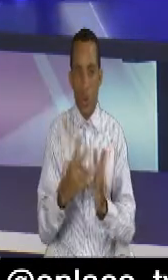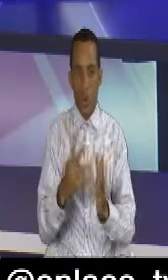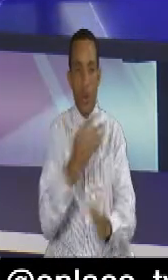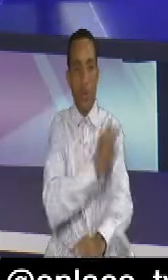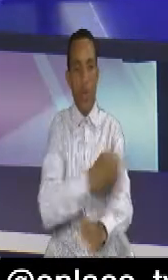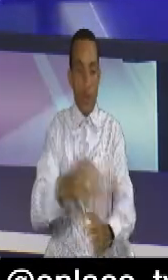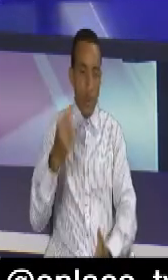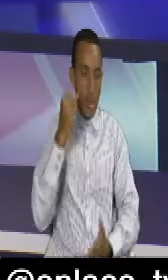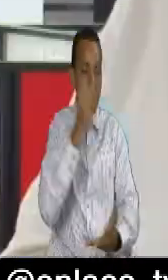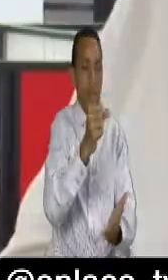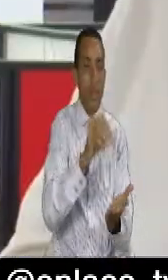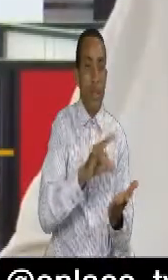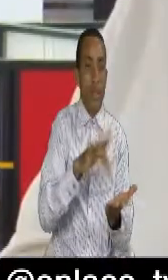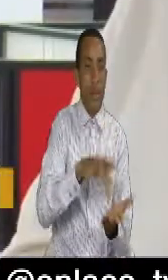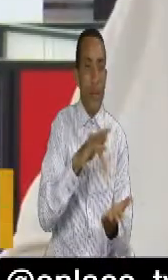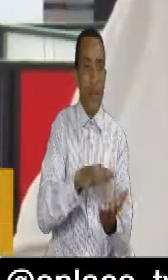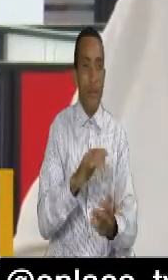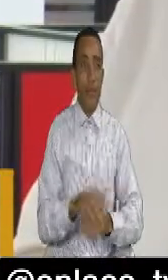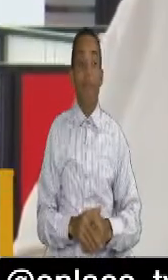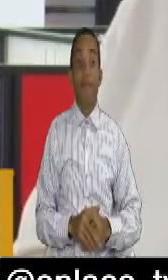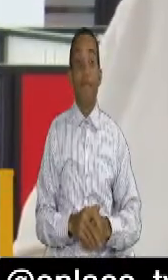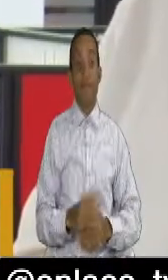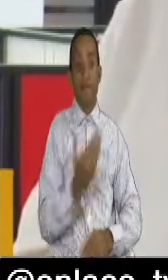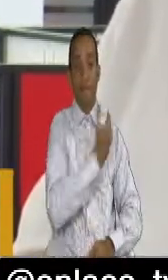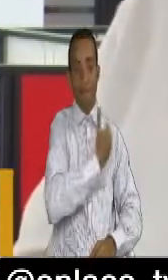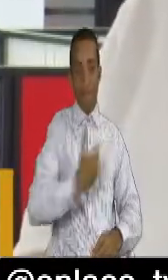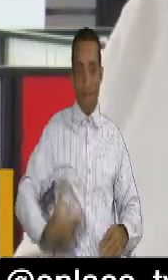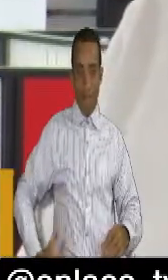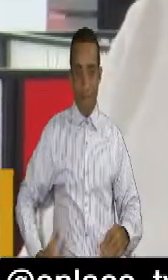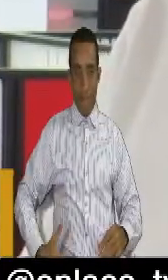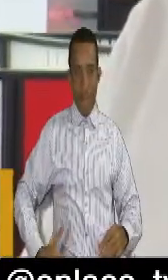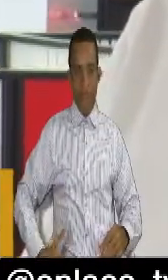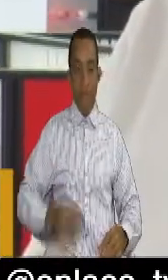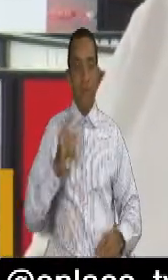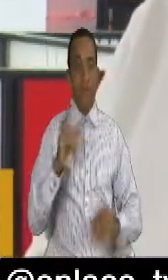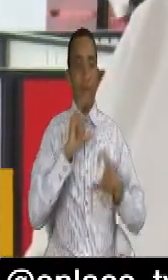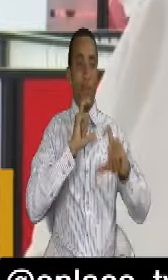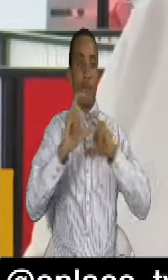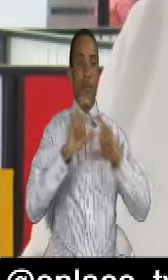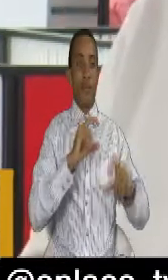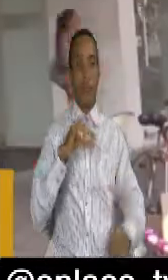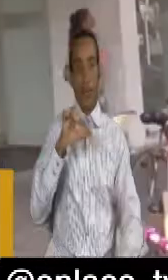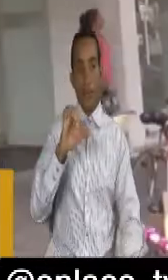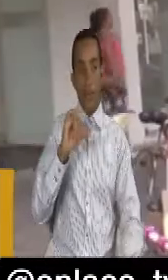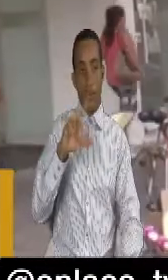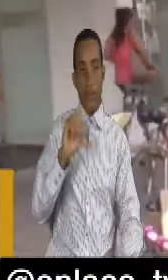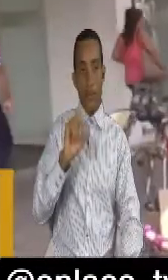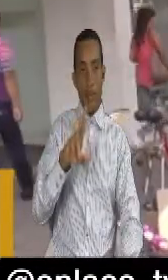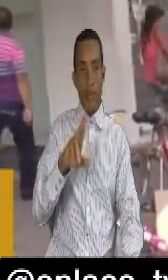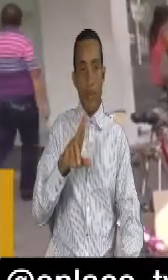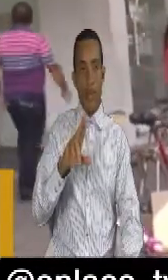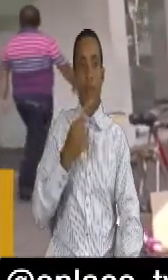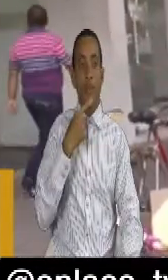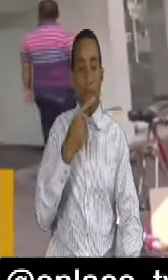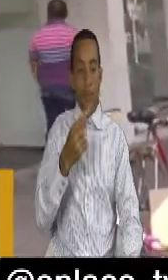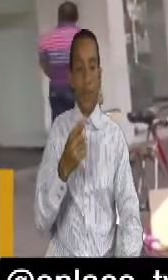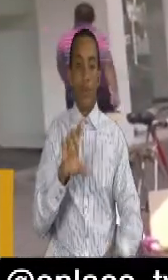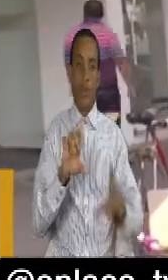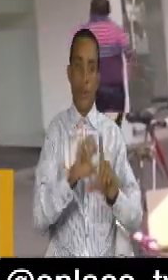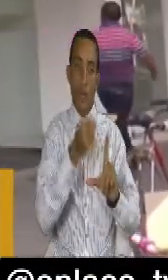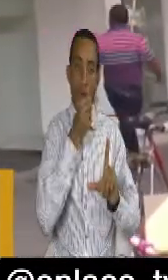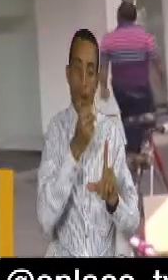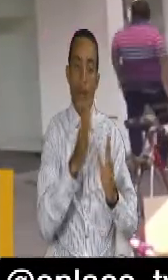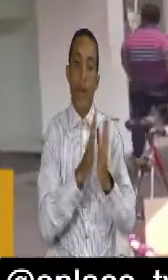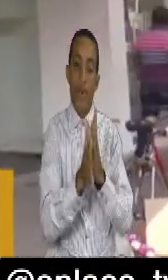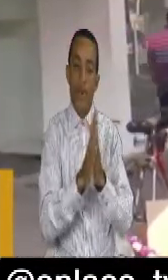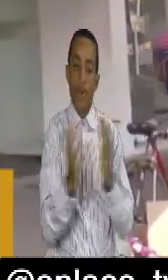locales. La presidenta ejecutiva de la Cámara de Comercio de Barranca Bermeja, Pilar Adriana Contreras Gómez, ha expuesto para Enlace Noticias las conclusiones